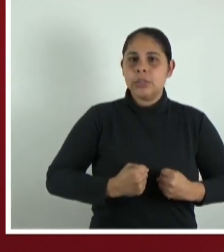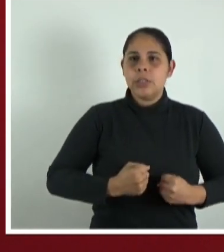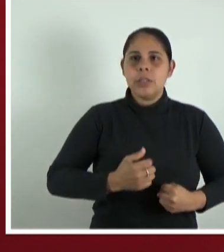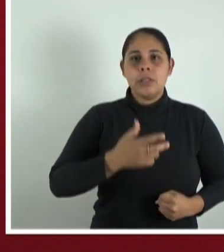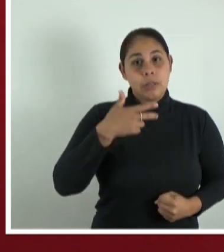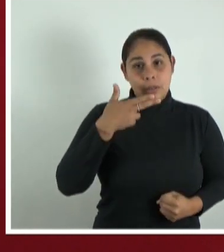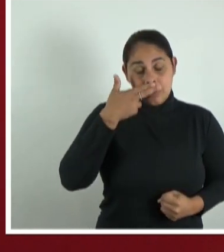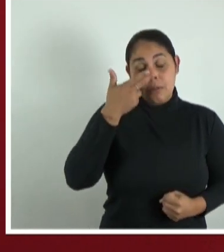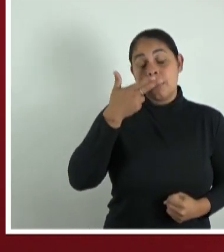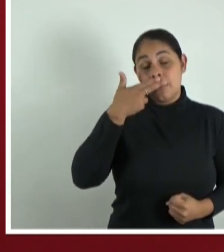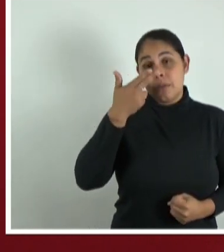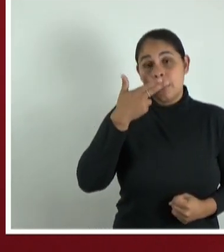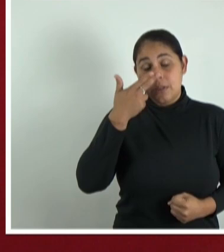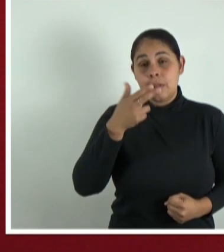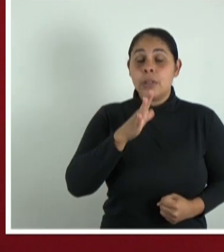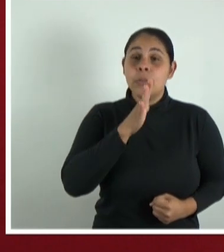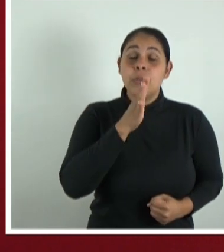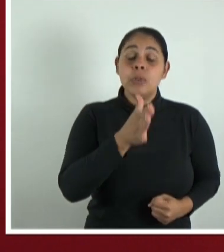normalmente la palabra para fuerza,